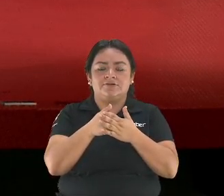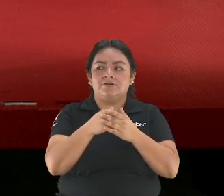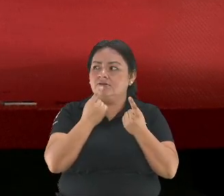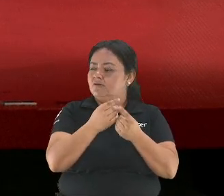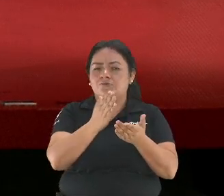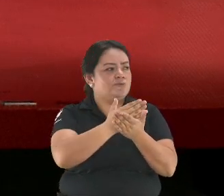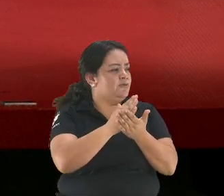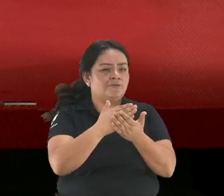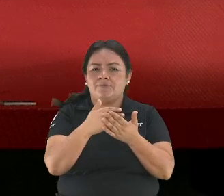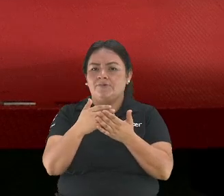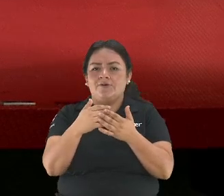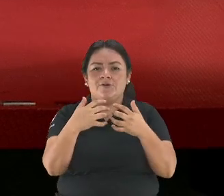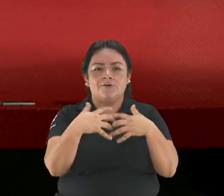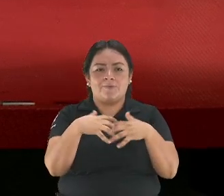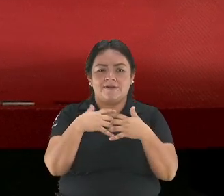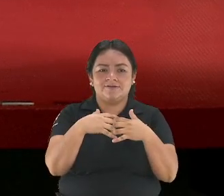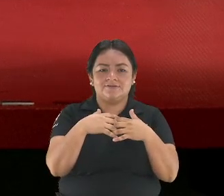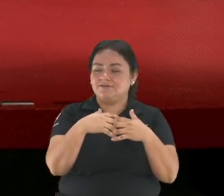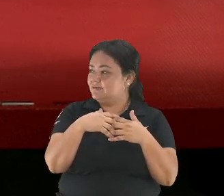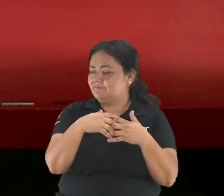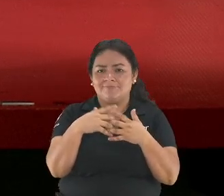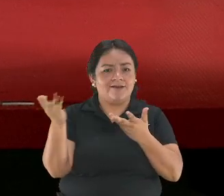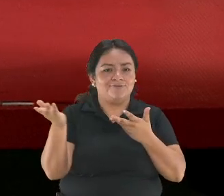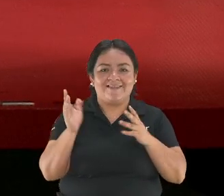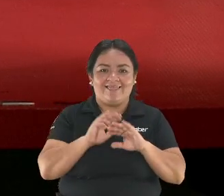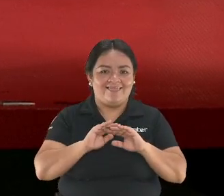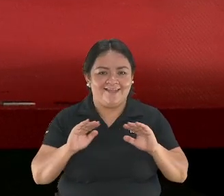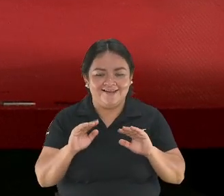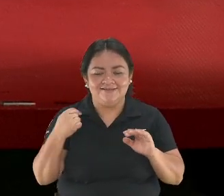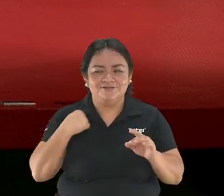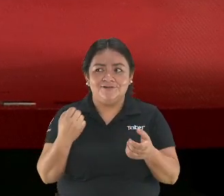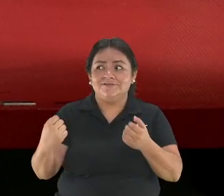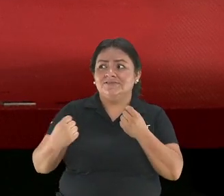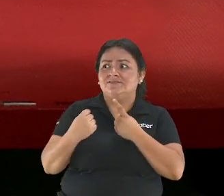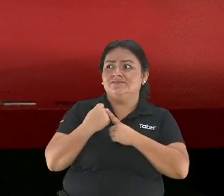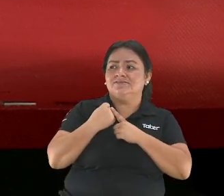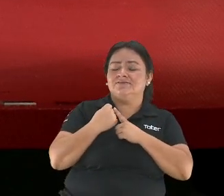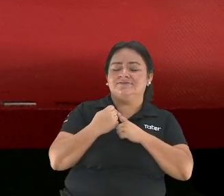compañeros de trabajo en lugar de ayudarte te ponen zancadillas y cada vez